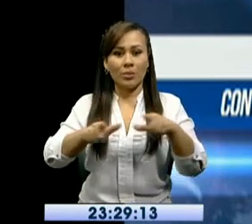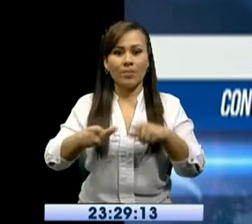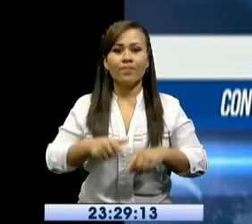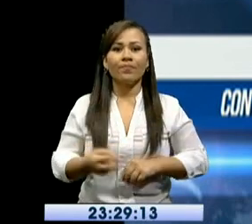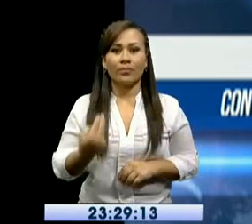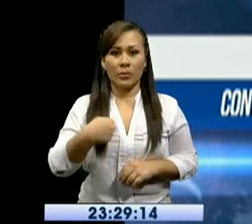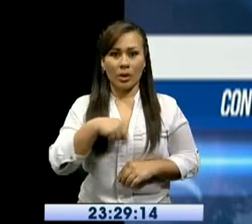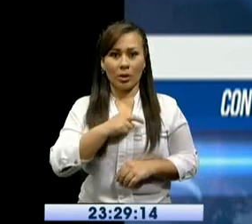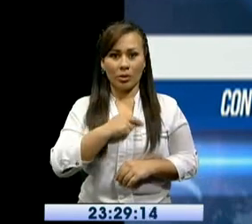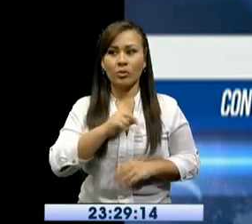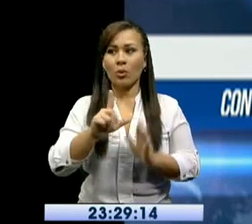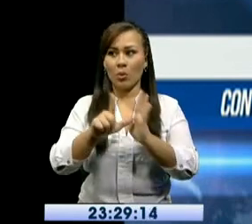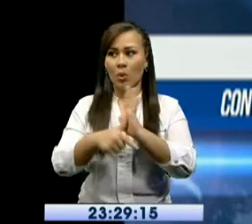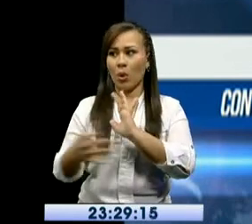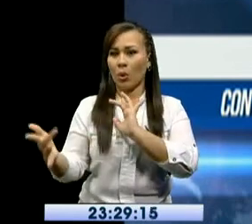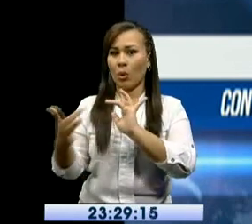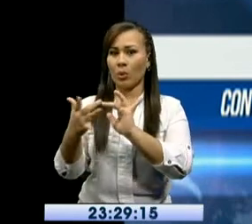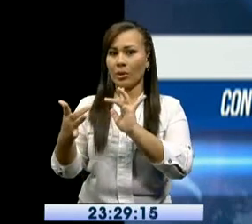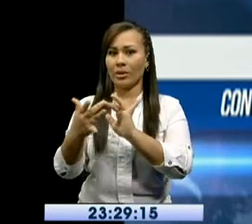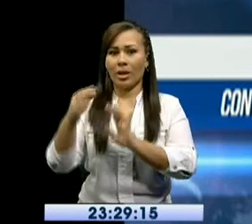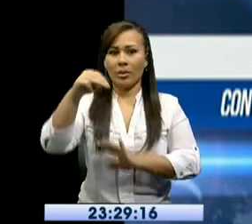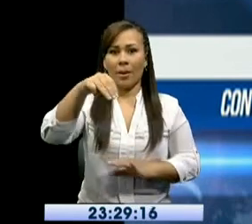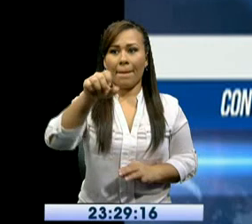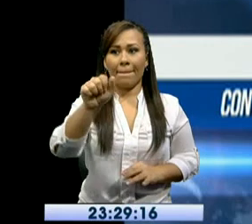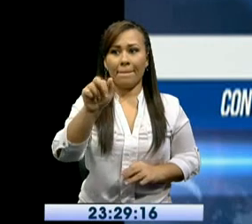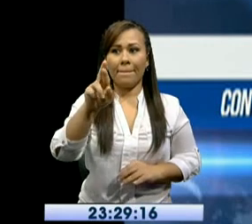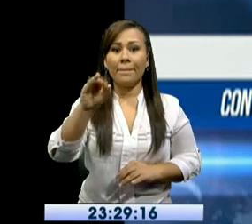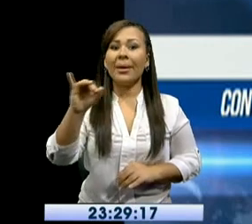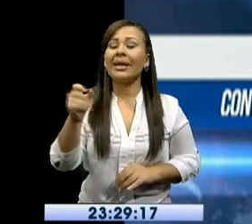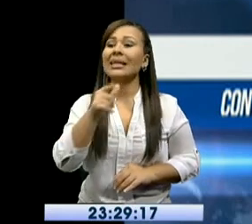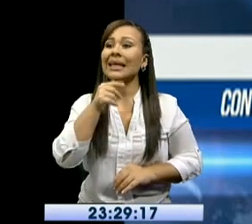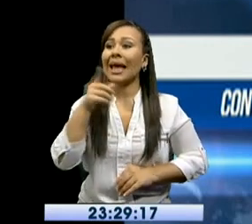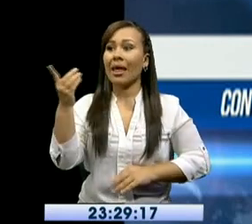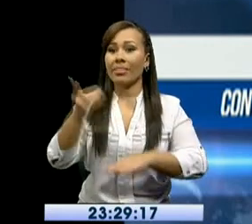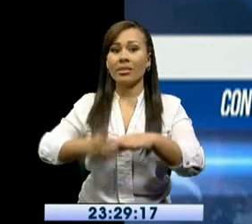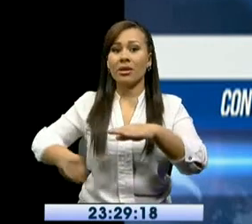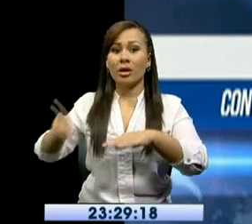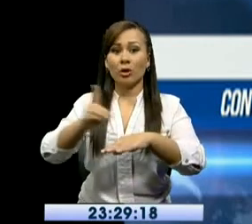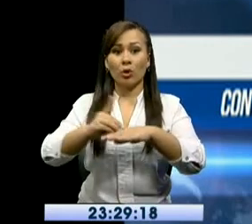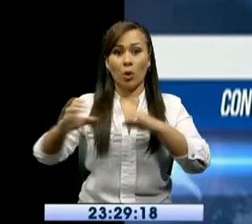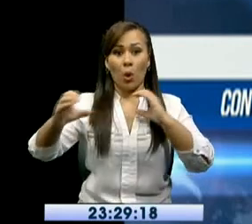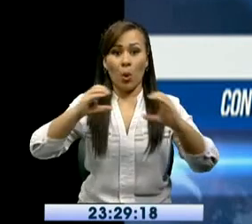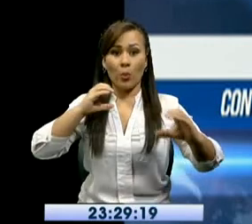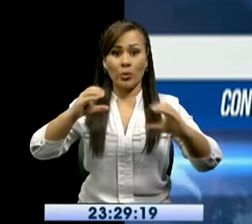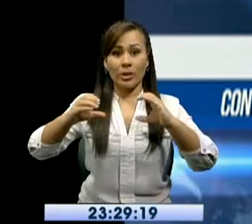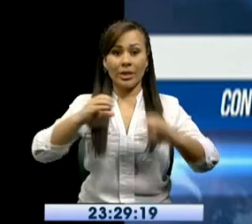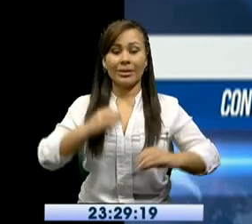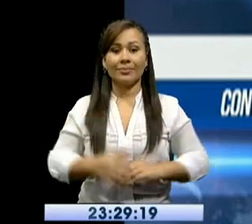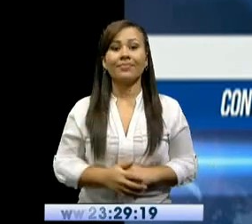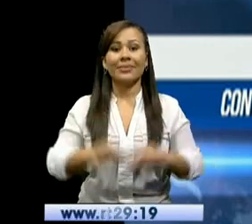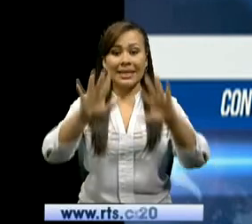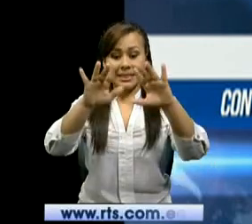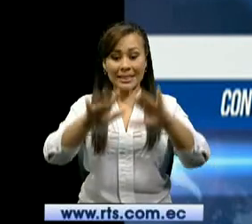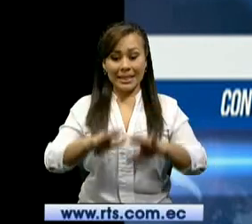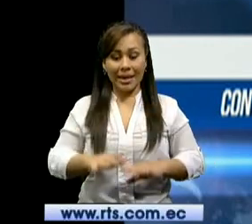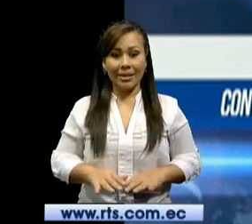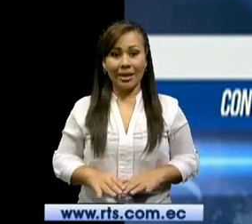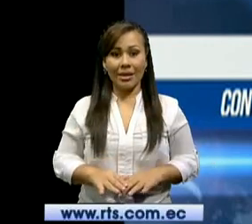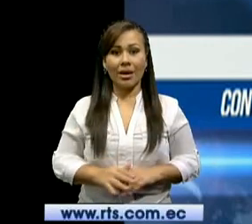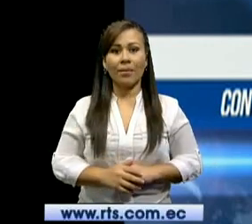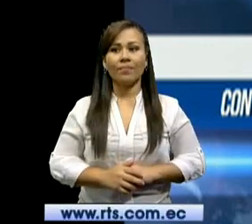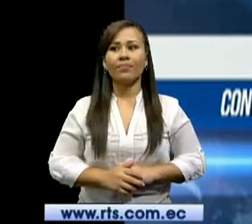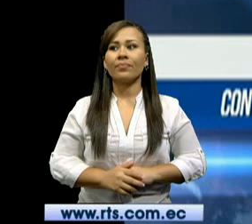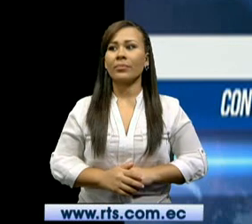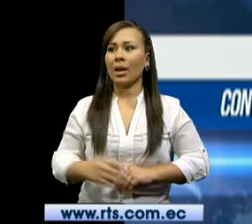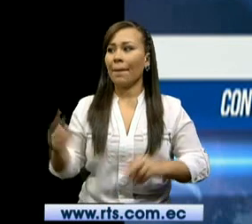Nosotros vamos a hacer un contacto con Byron Galarza, que es el director de comunicación de la Secretaría de Gestión de